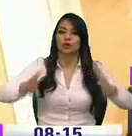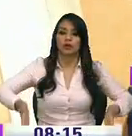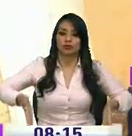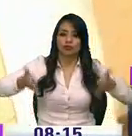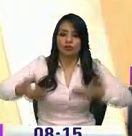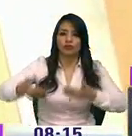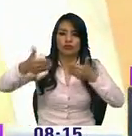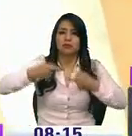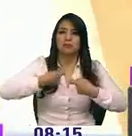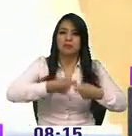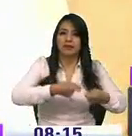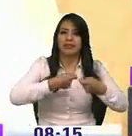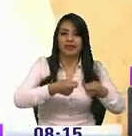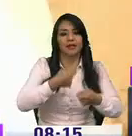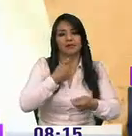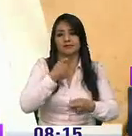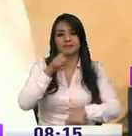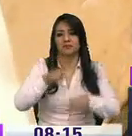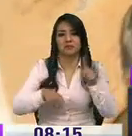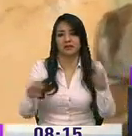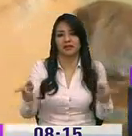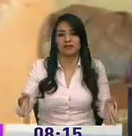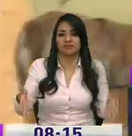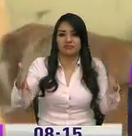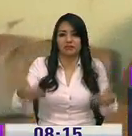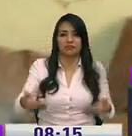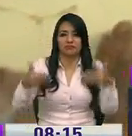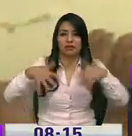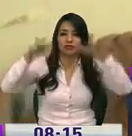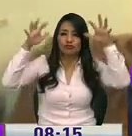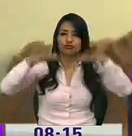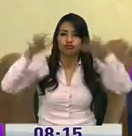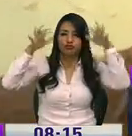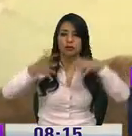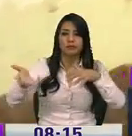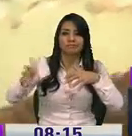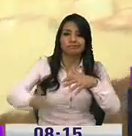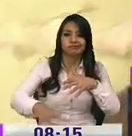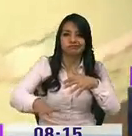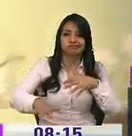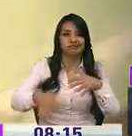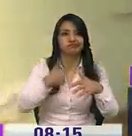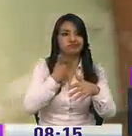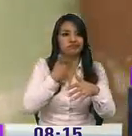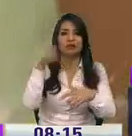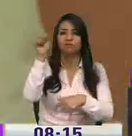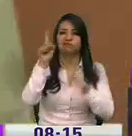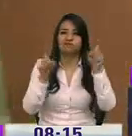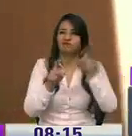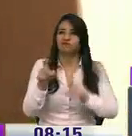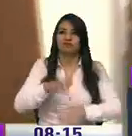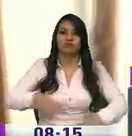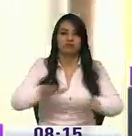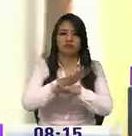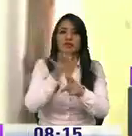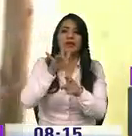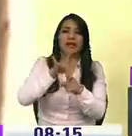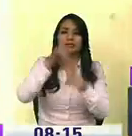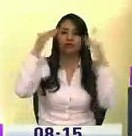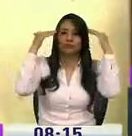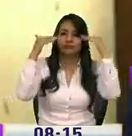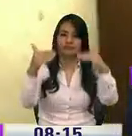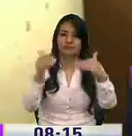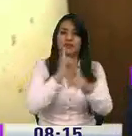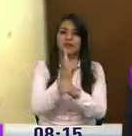esta casa tuvo un colapso es decir se cayó una parte del techo y es un falla